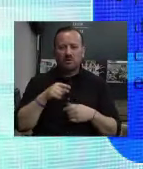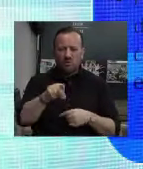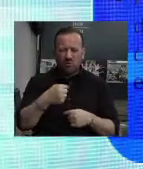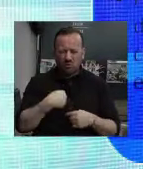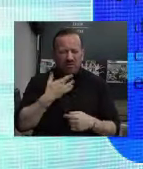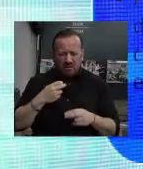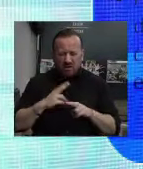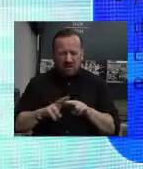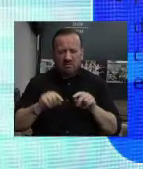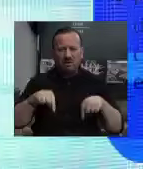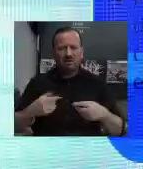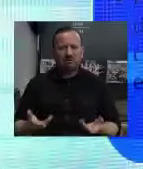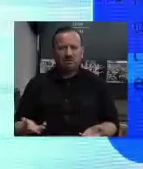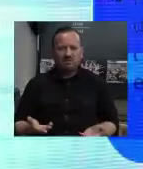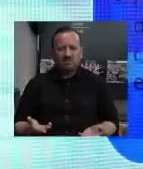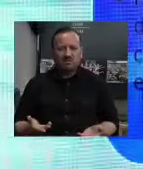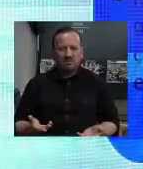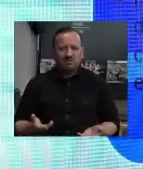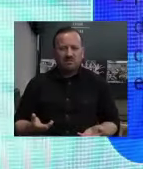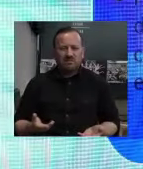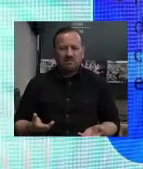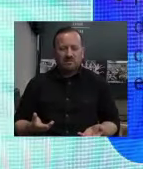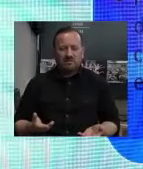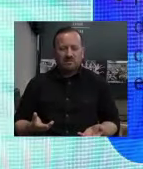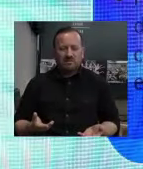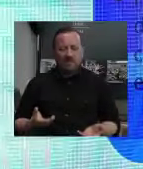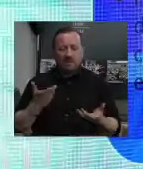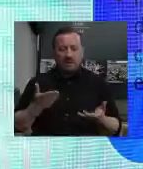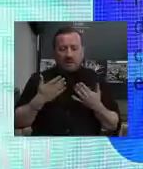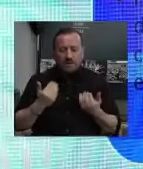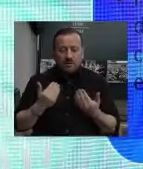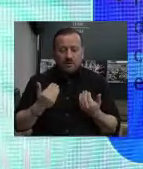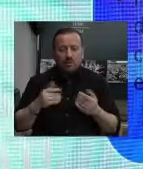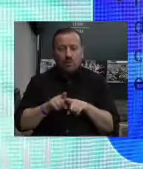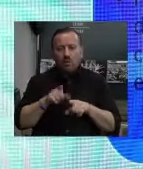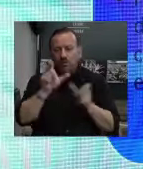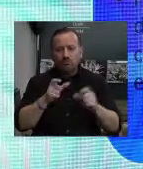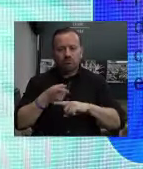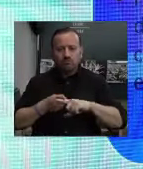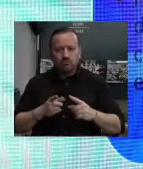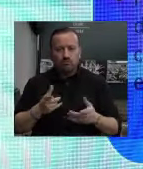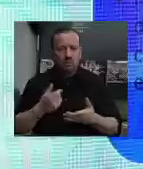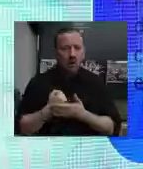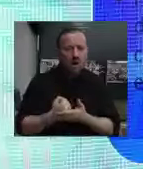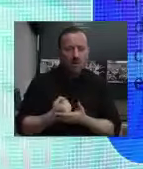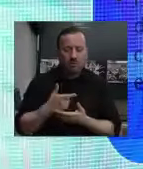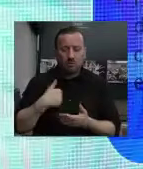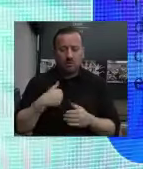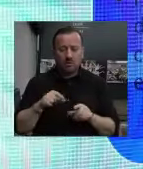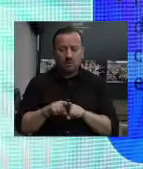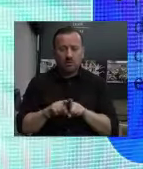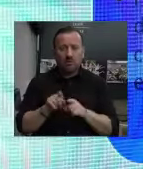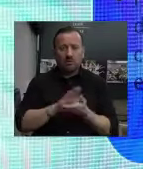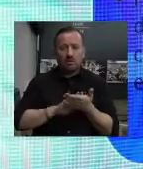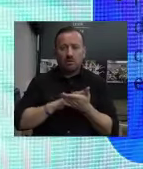hacemos aquí y necesitamos mediadores Yo admiro a personas